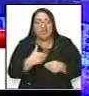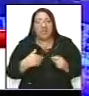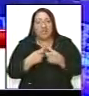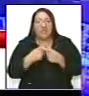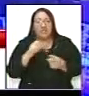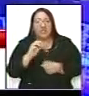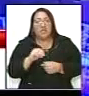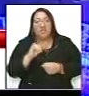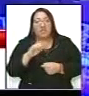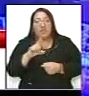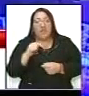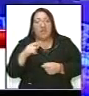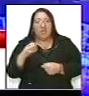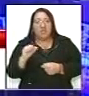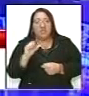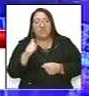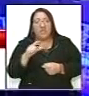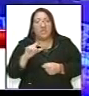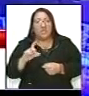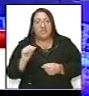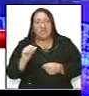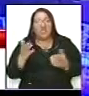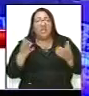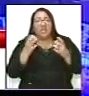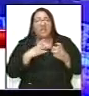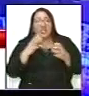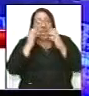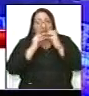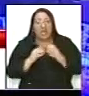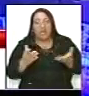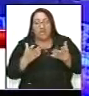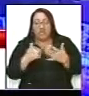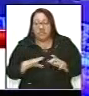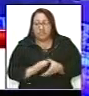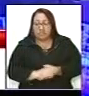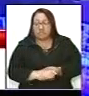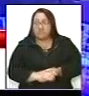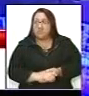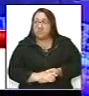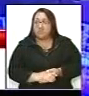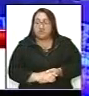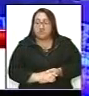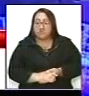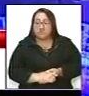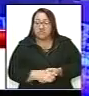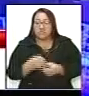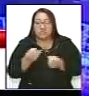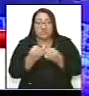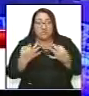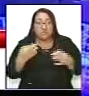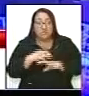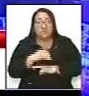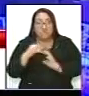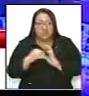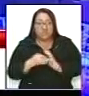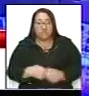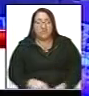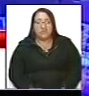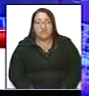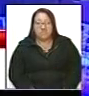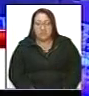congresista Milagro Salazar. Esto se desarrolló en la Sala Grau, donde se vieron varios proyectos, varios